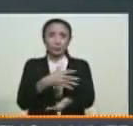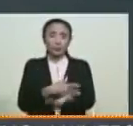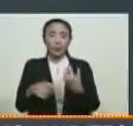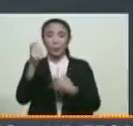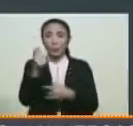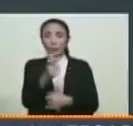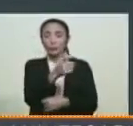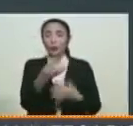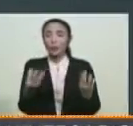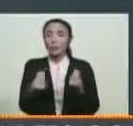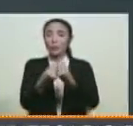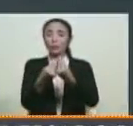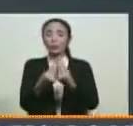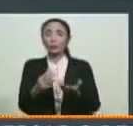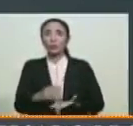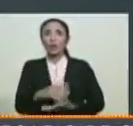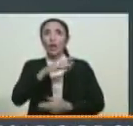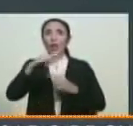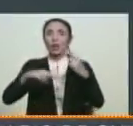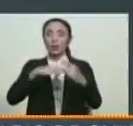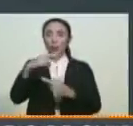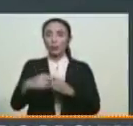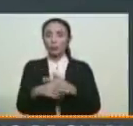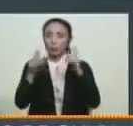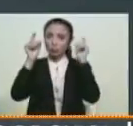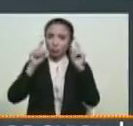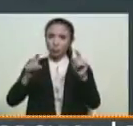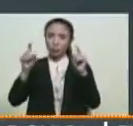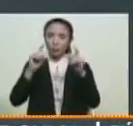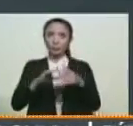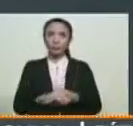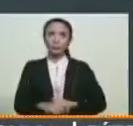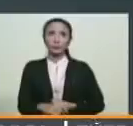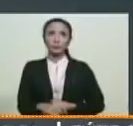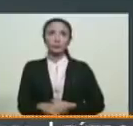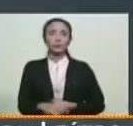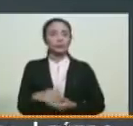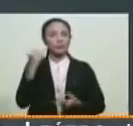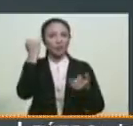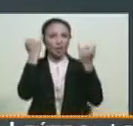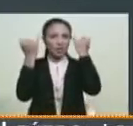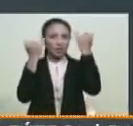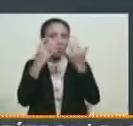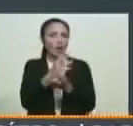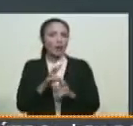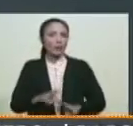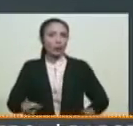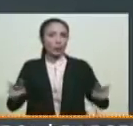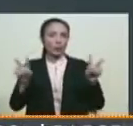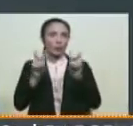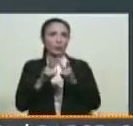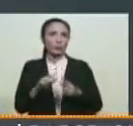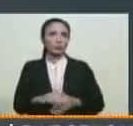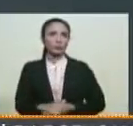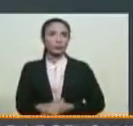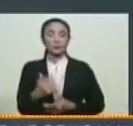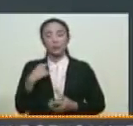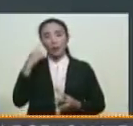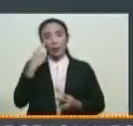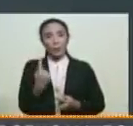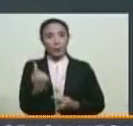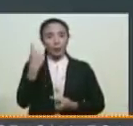cuadros revolucionarios bien forjados, bien formados, en una escuela de ideas, en una escuela de valores. Así que es lo primero que